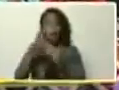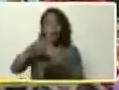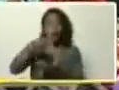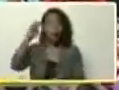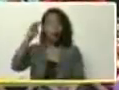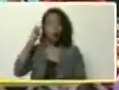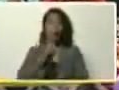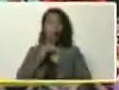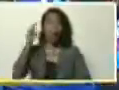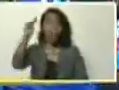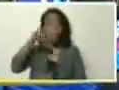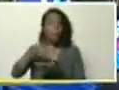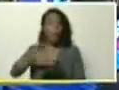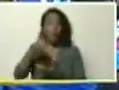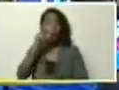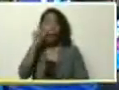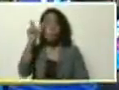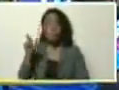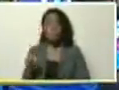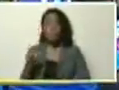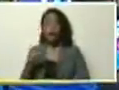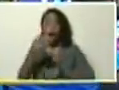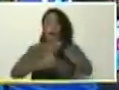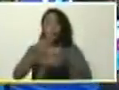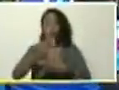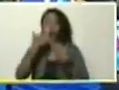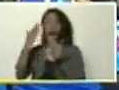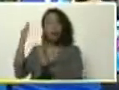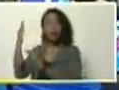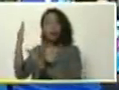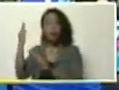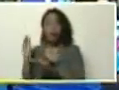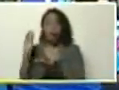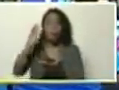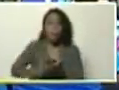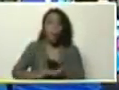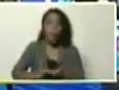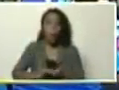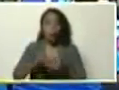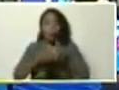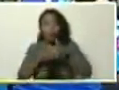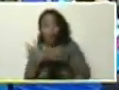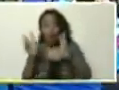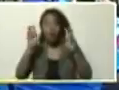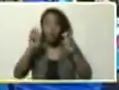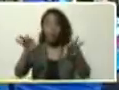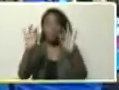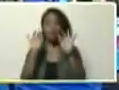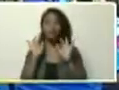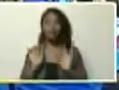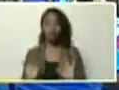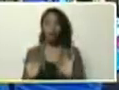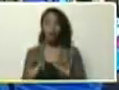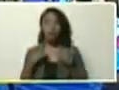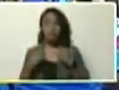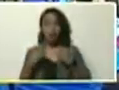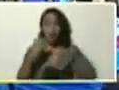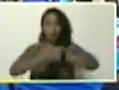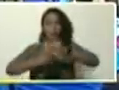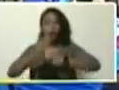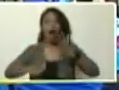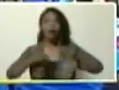de Miranda, Joan Contreras, dando así esta instalación de esta sesión especial para lo que será el acto